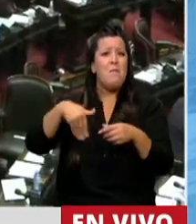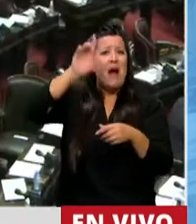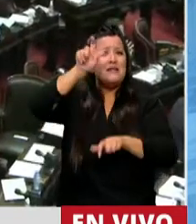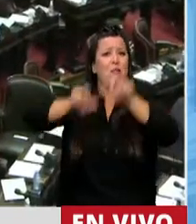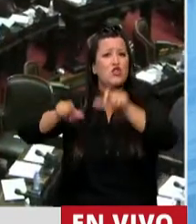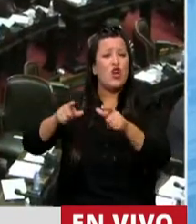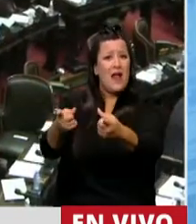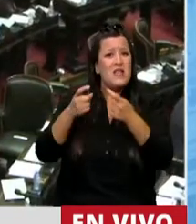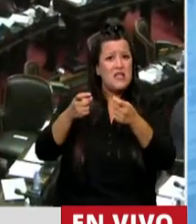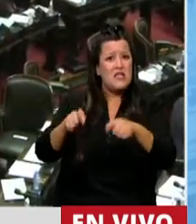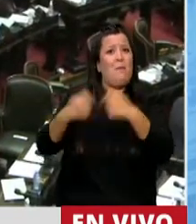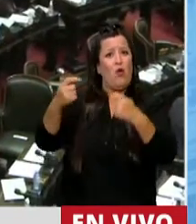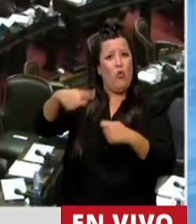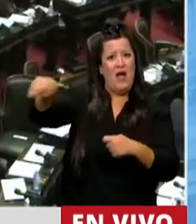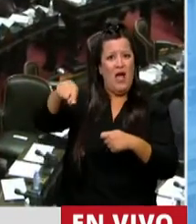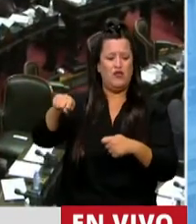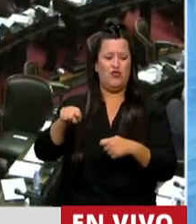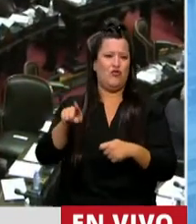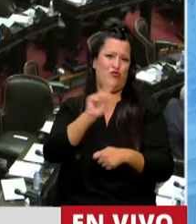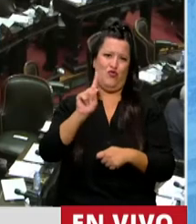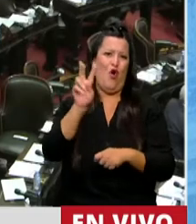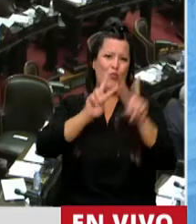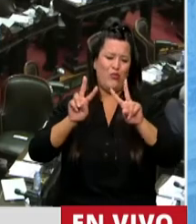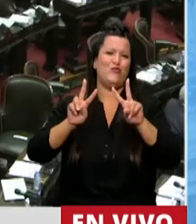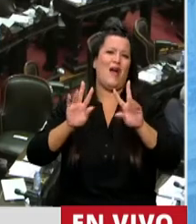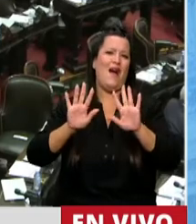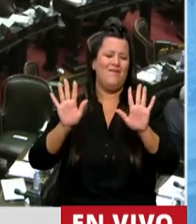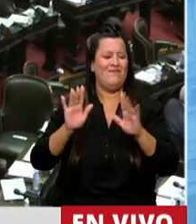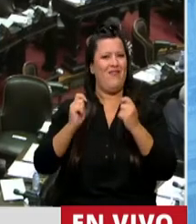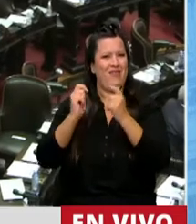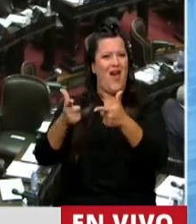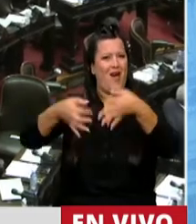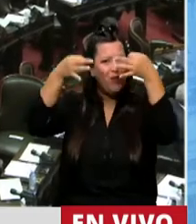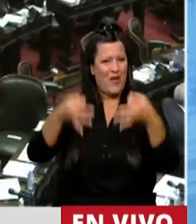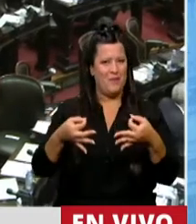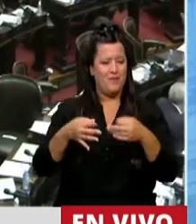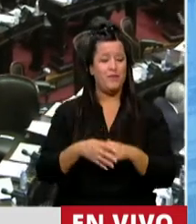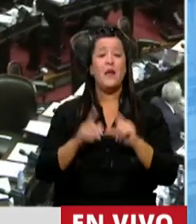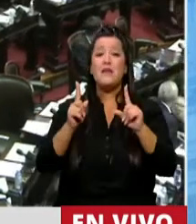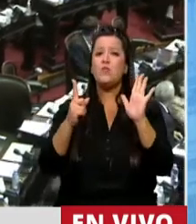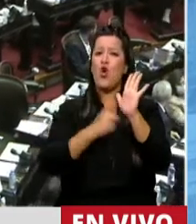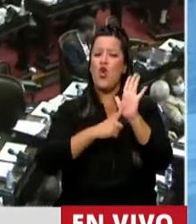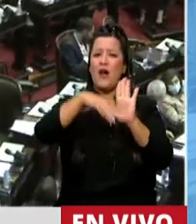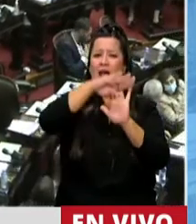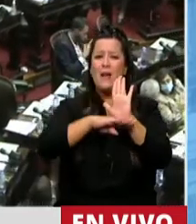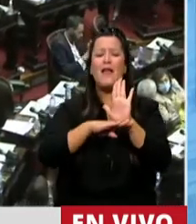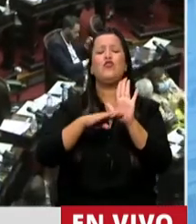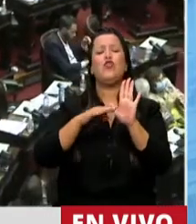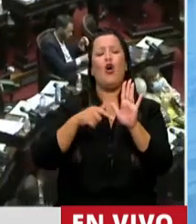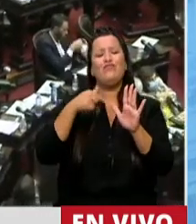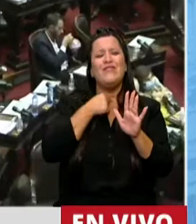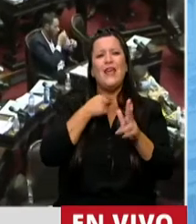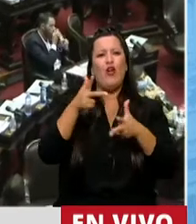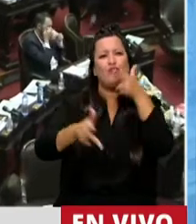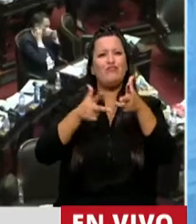necesitan. Señora presidenta, vengo a solicitar conforme a nuestro reglamento una cuestión de privilegio